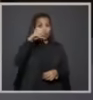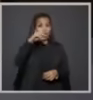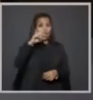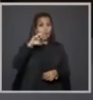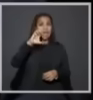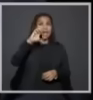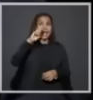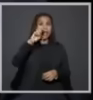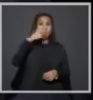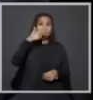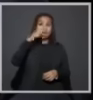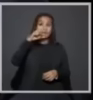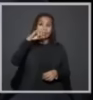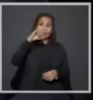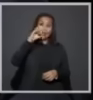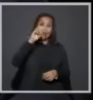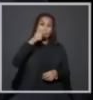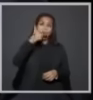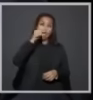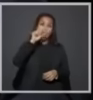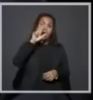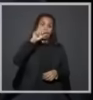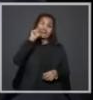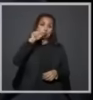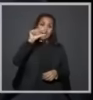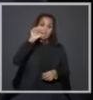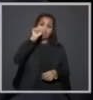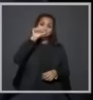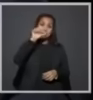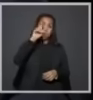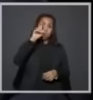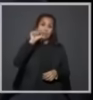que yo admiro y respeto,